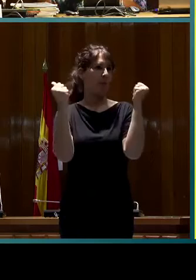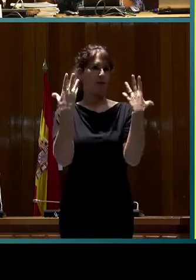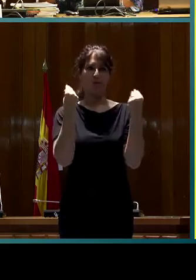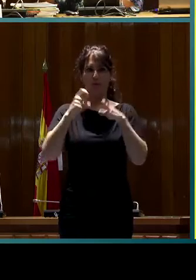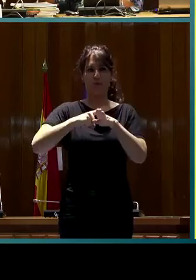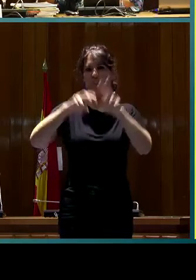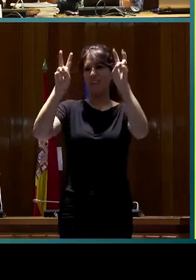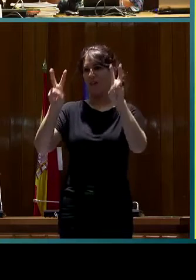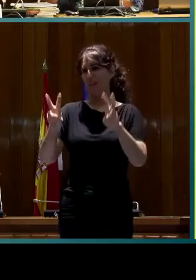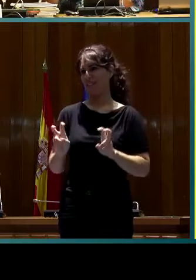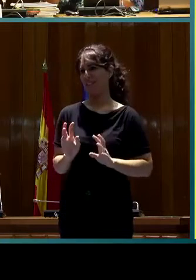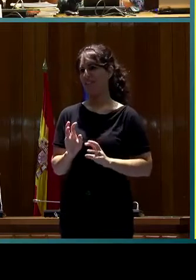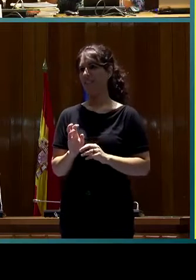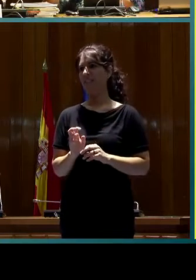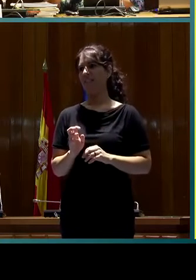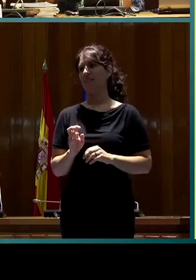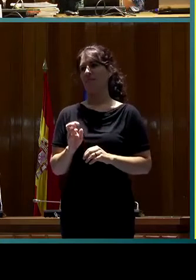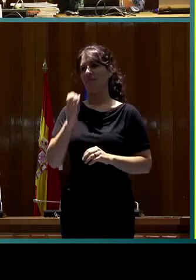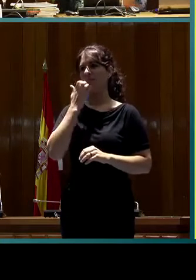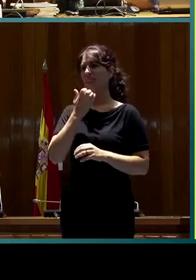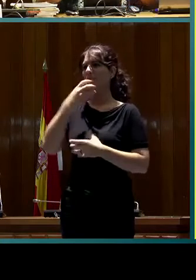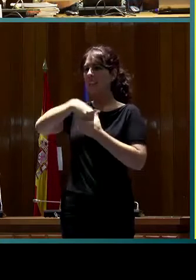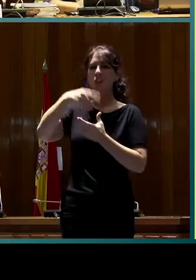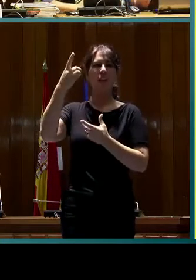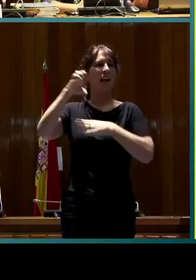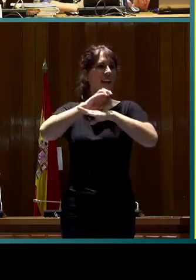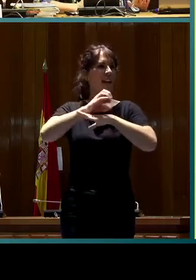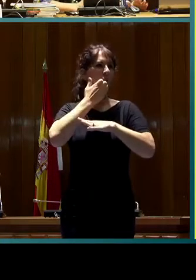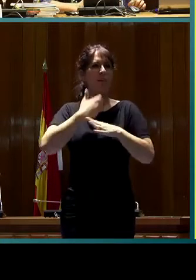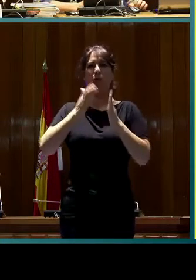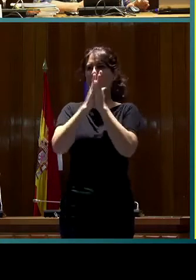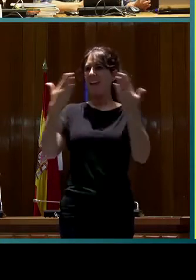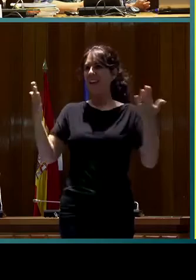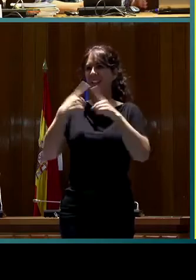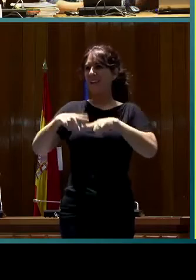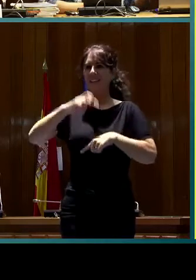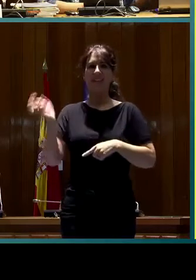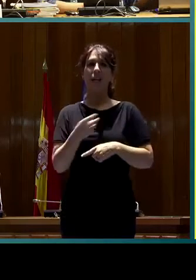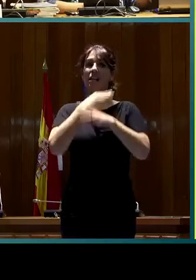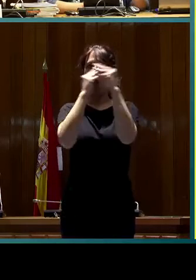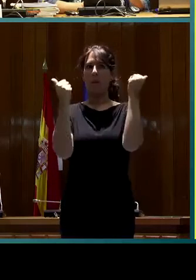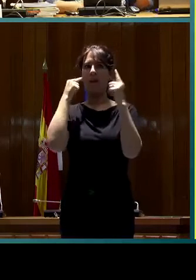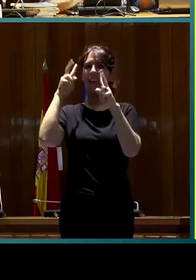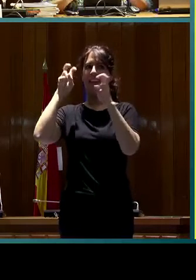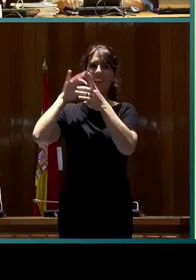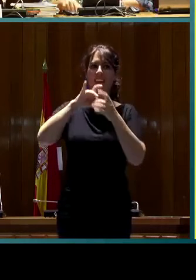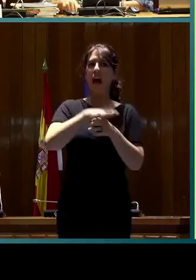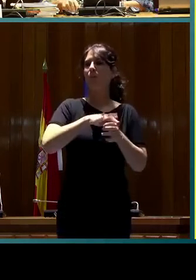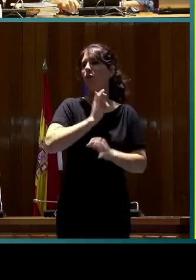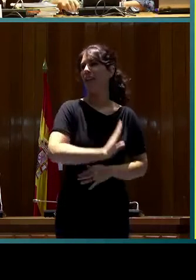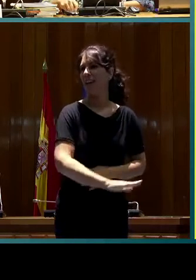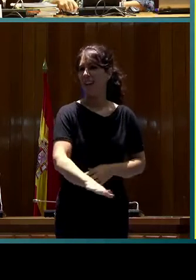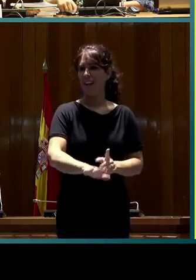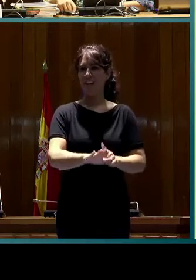Ya hablo desde en biblioteconomía, la carrera, bueno, cosas que ahora igual no vienen al caso, ¿no? Pero que simplemente eso, ¿no? Dejarlo un poco